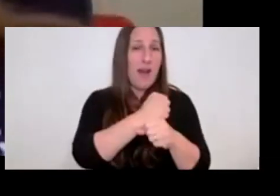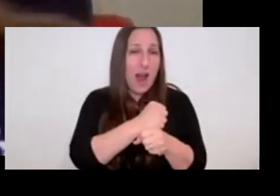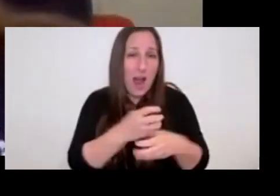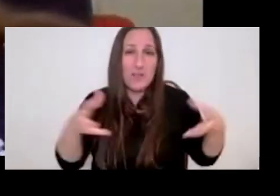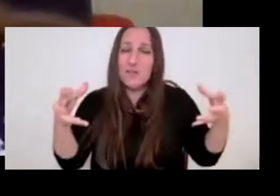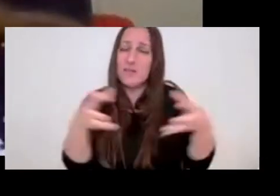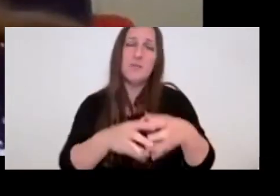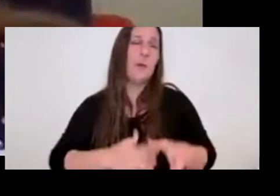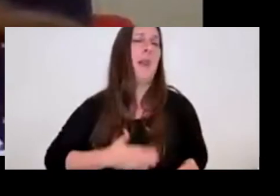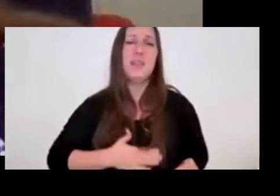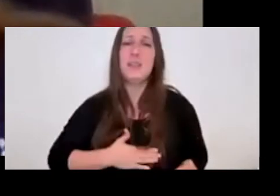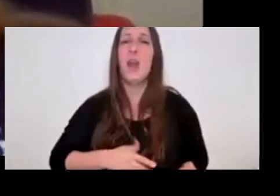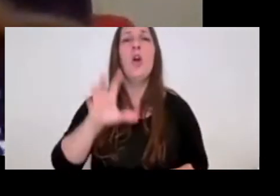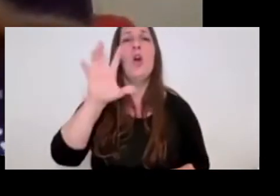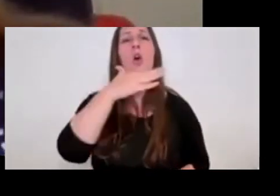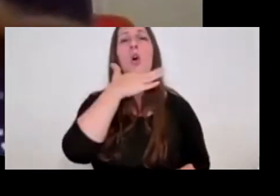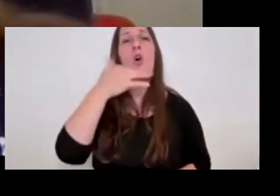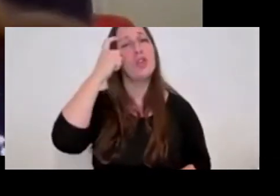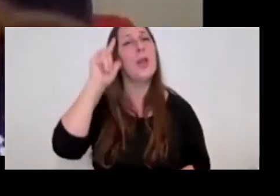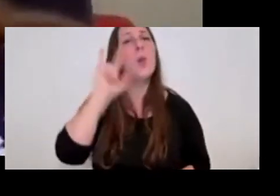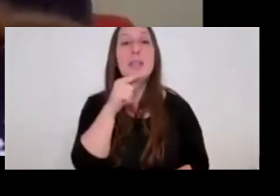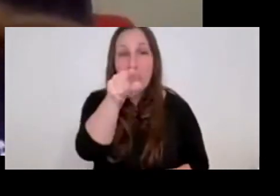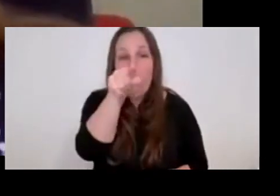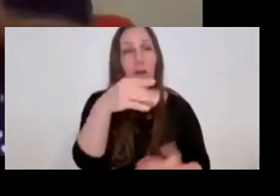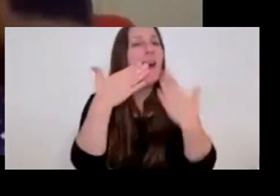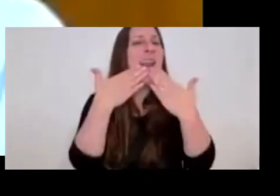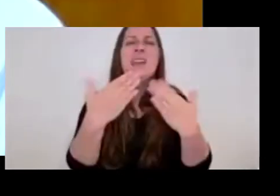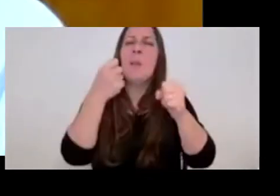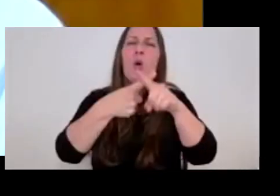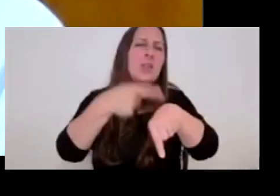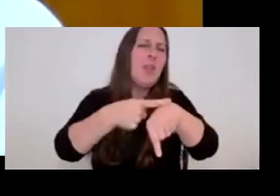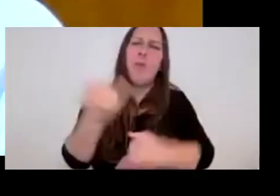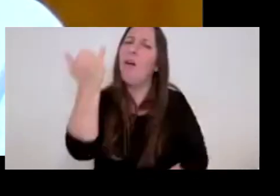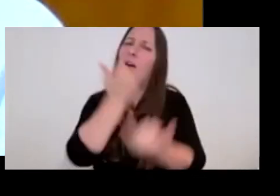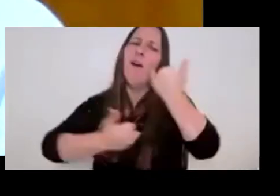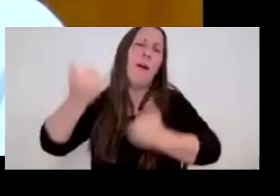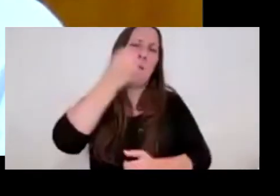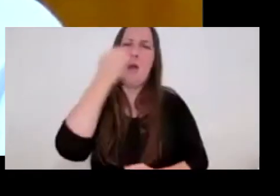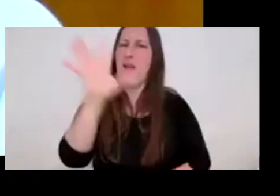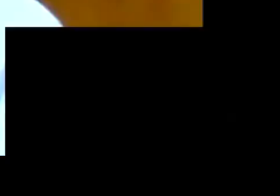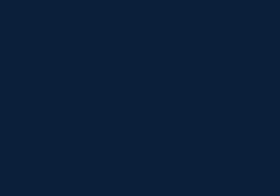gracias, José Luis, por tu tiempo y brillante como siempre. Un placer. Bueno, muchas gracias, Cristina, y a todos.